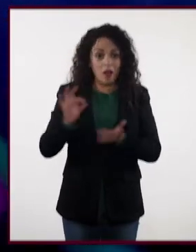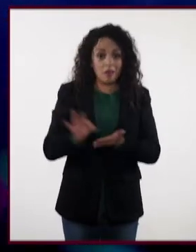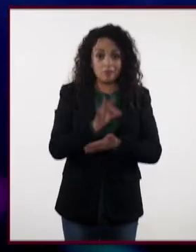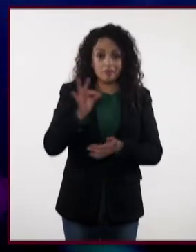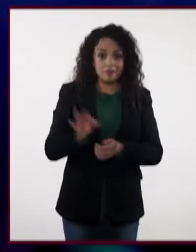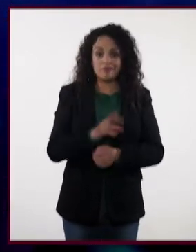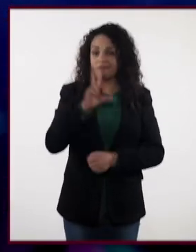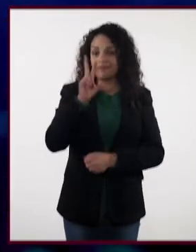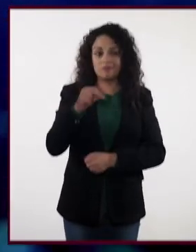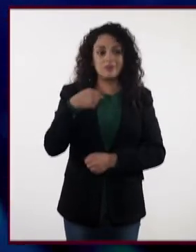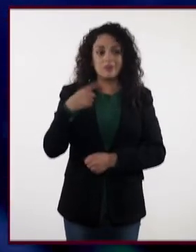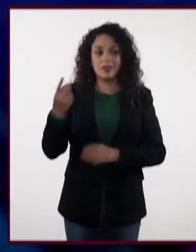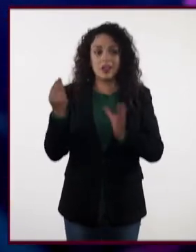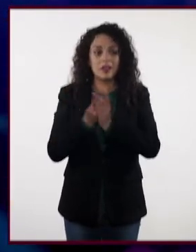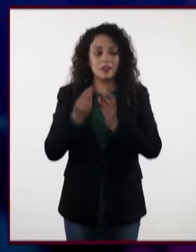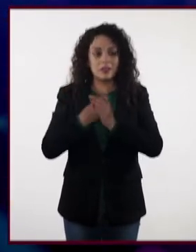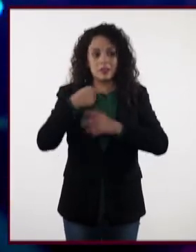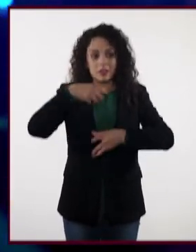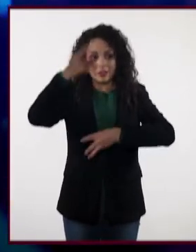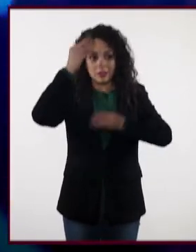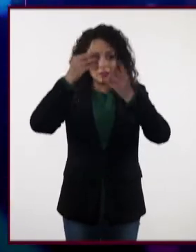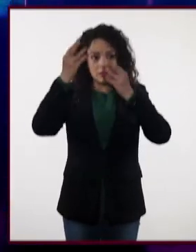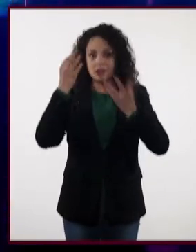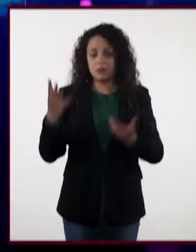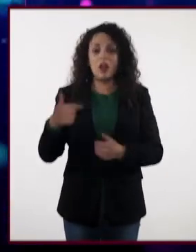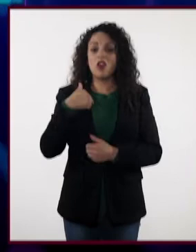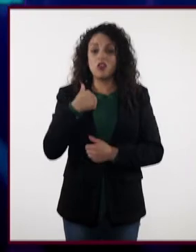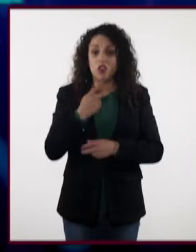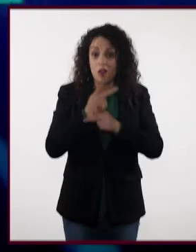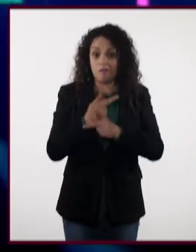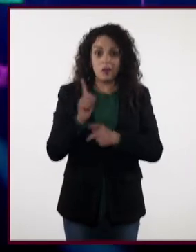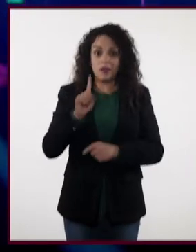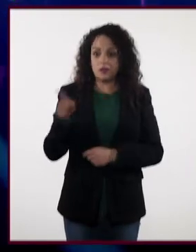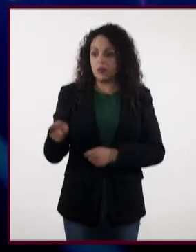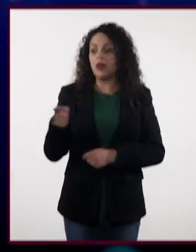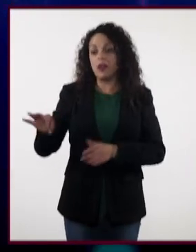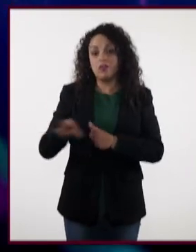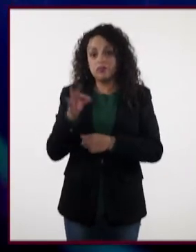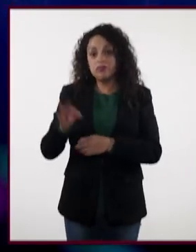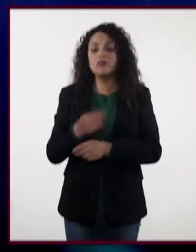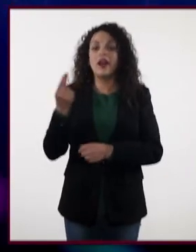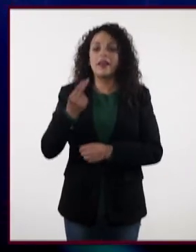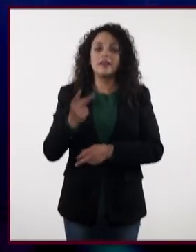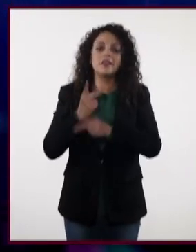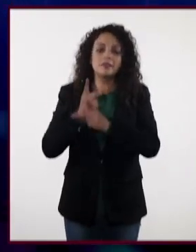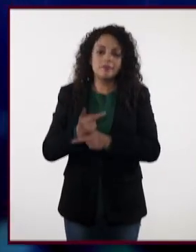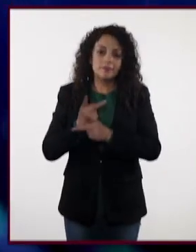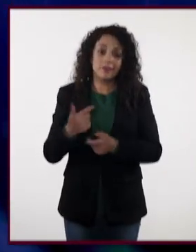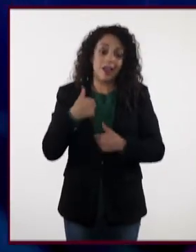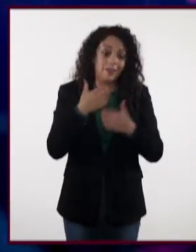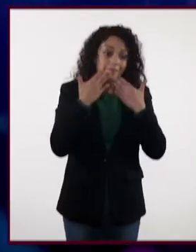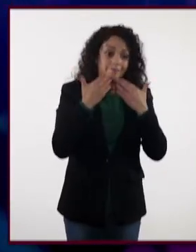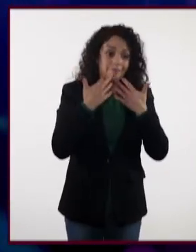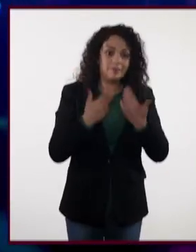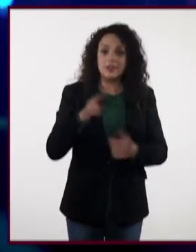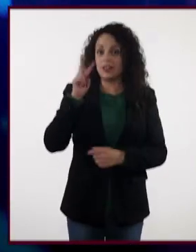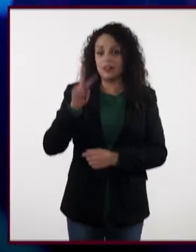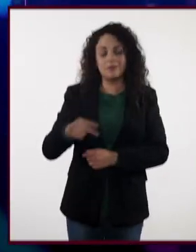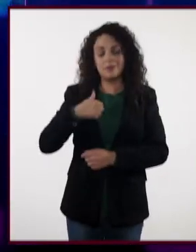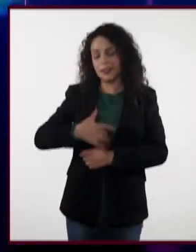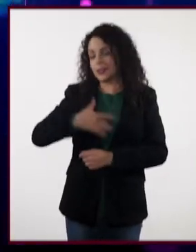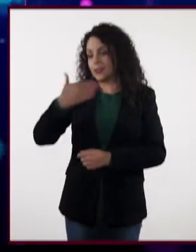me iba bien en mi clase. Yo soy muy impaciente y el bordado requiere mucha paciencia, mucha técnica y no me iba bien, la